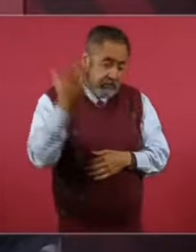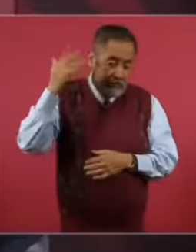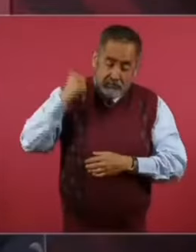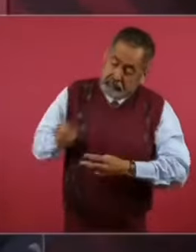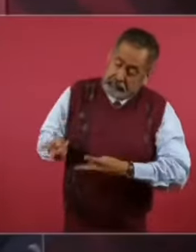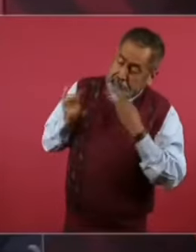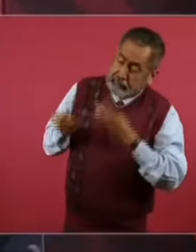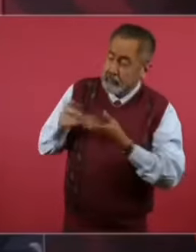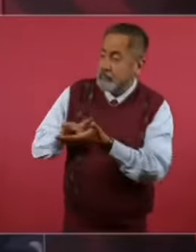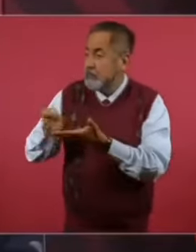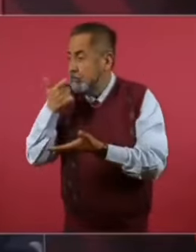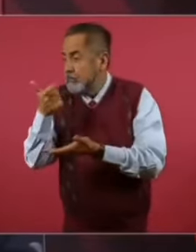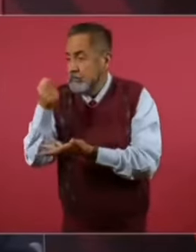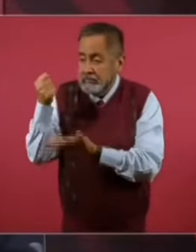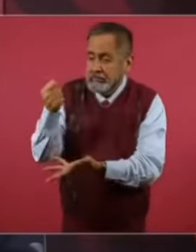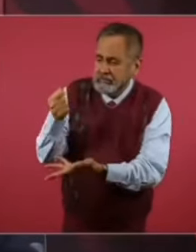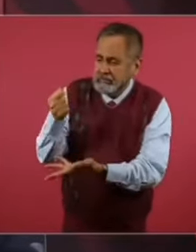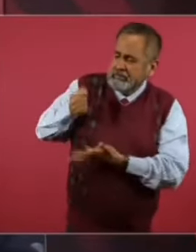de las